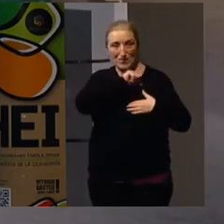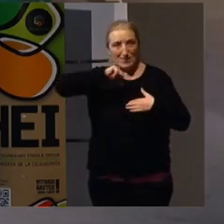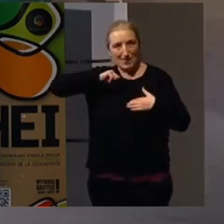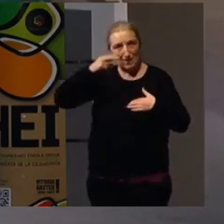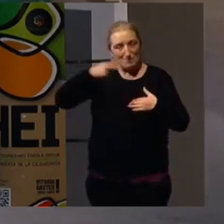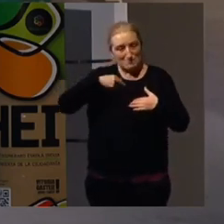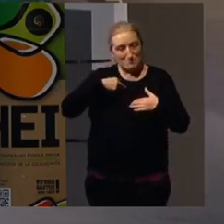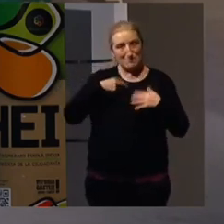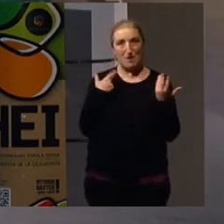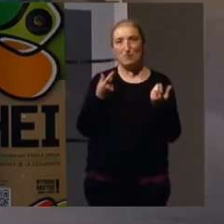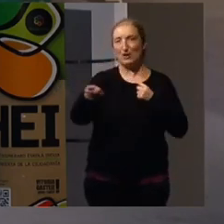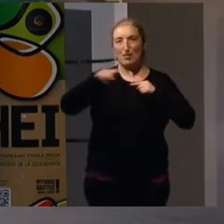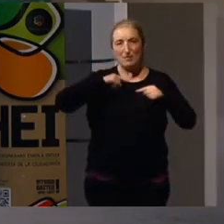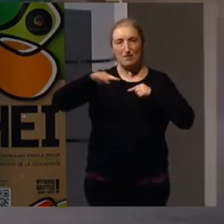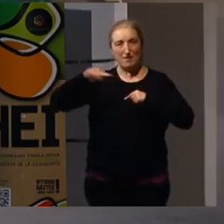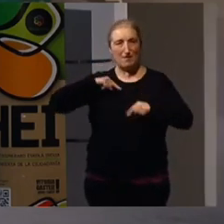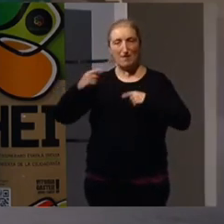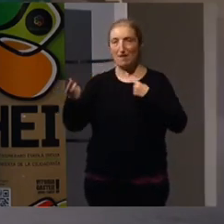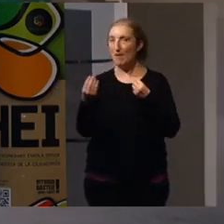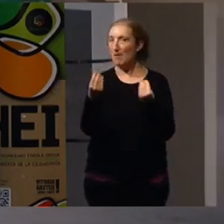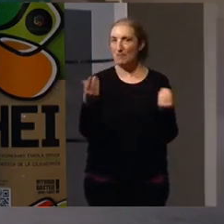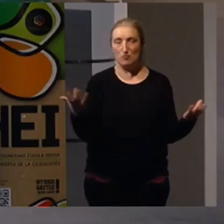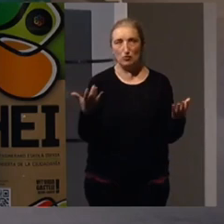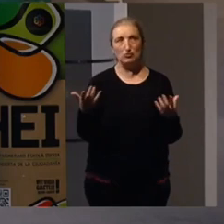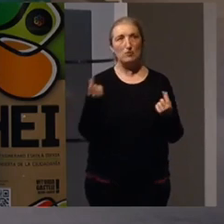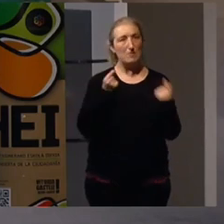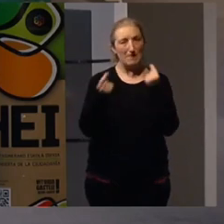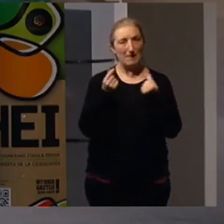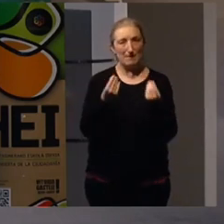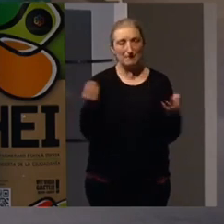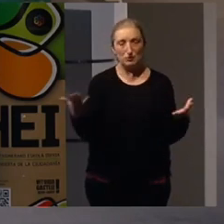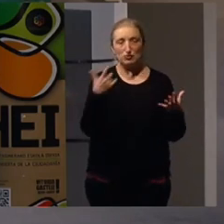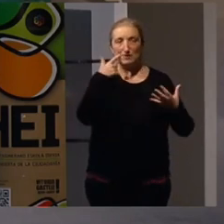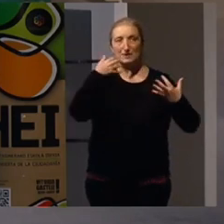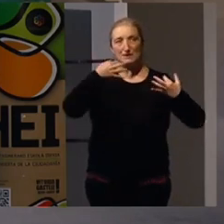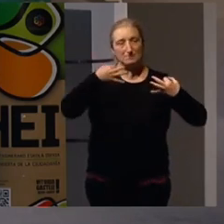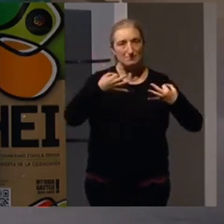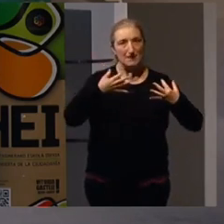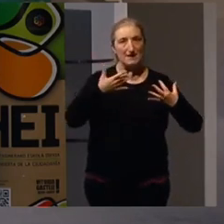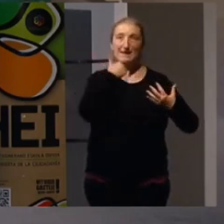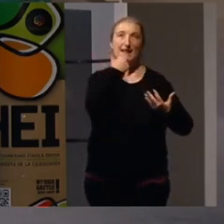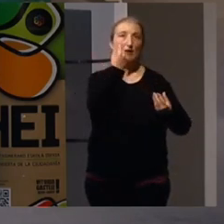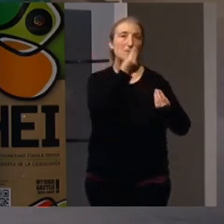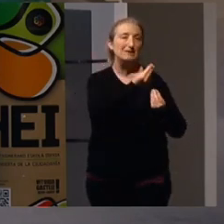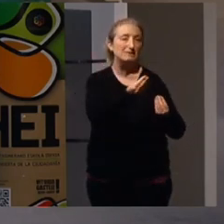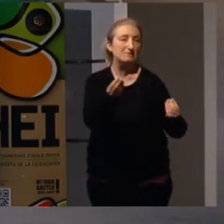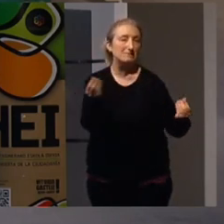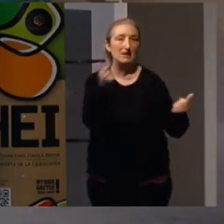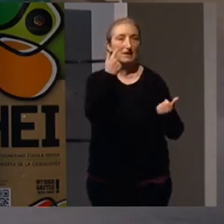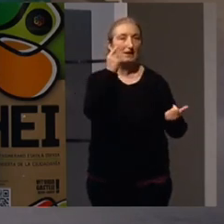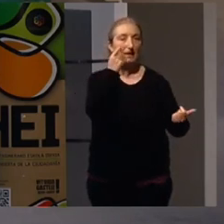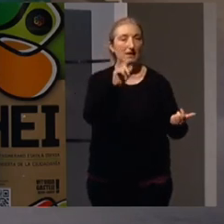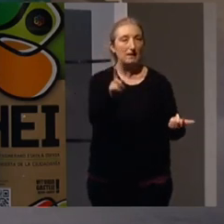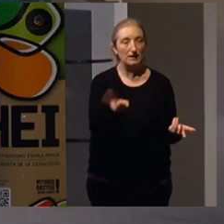porque al final estamos bombardeados continuamente. A veces más en lo explícito, pero muchas veces en una cosa mucho más sutil